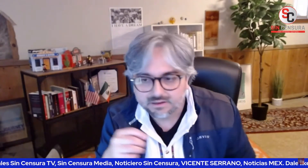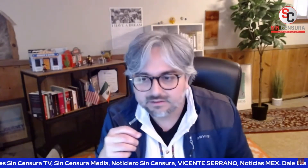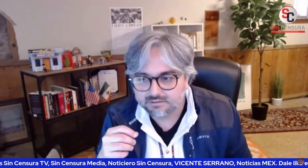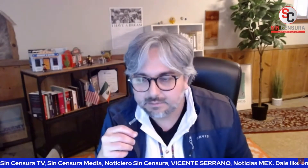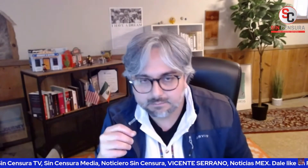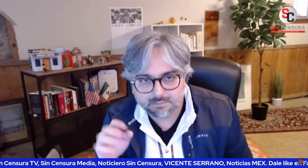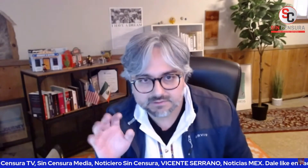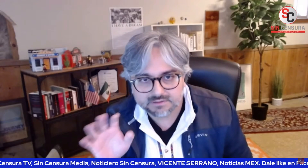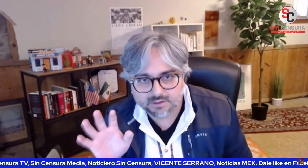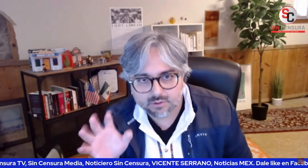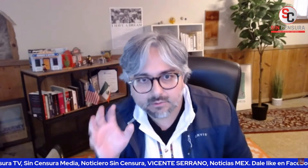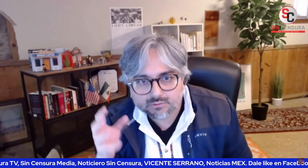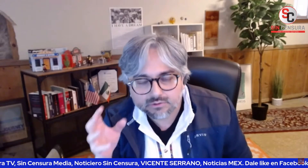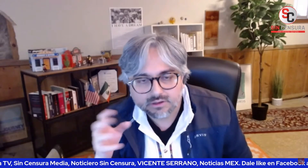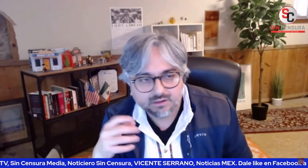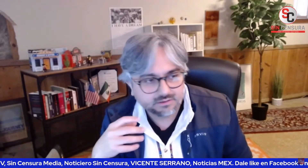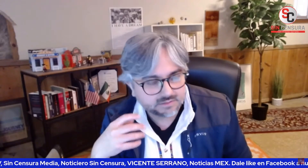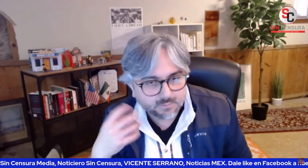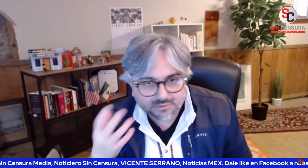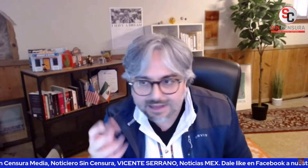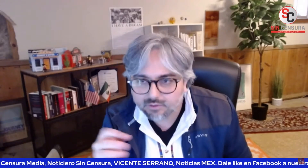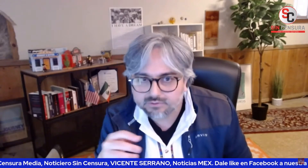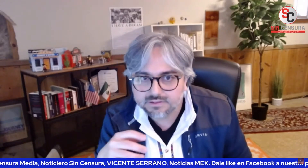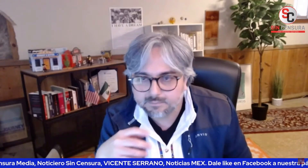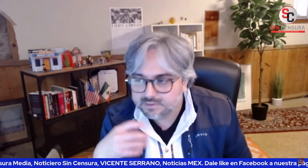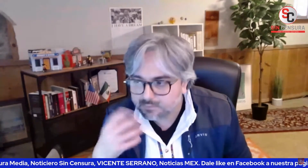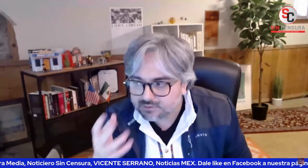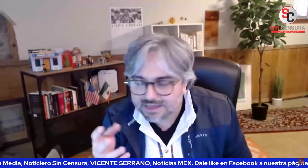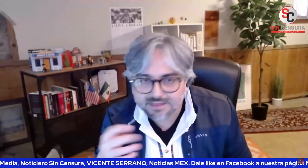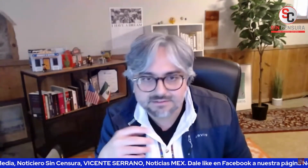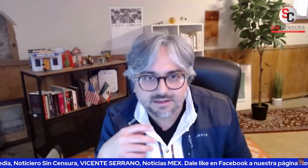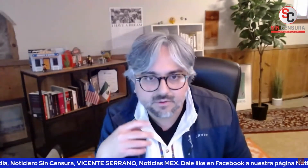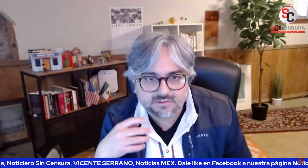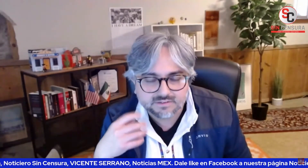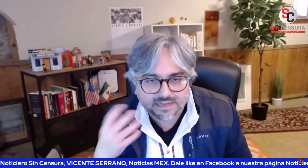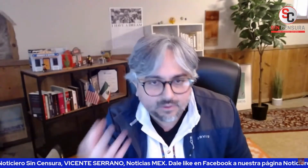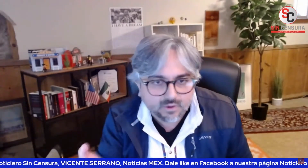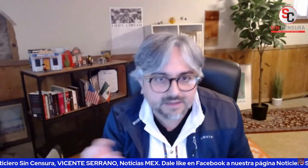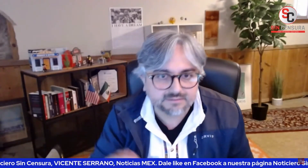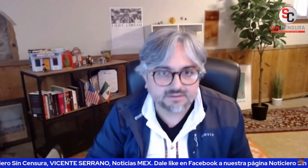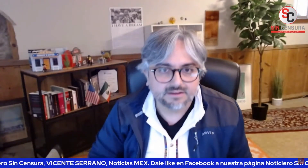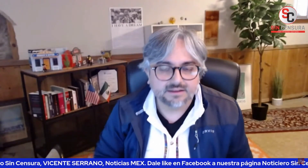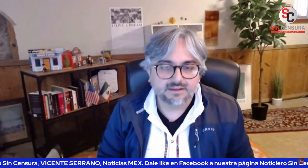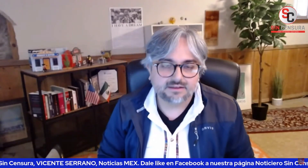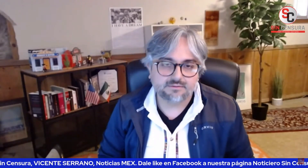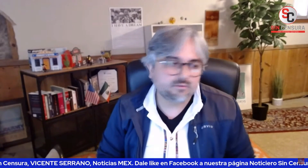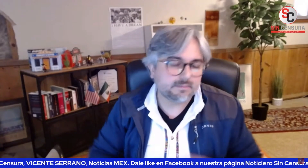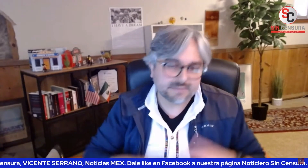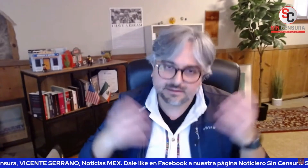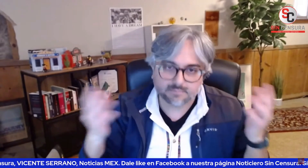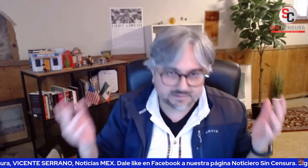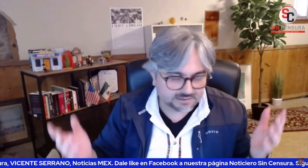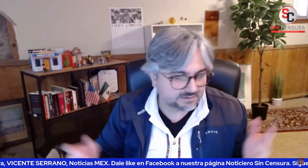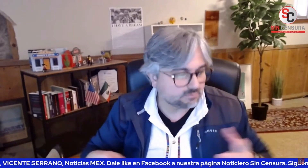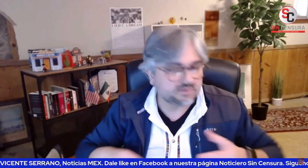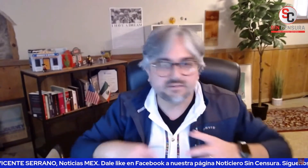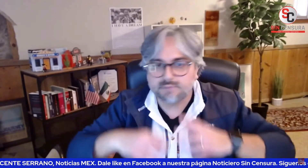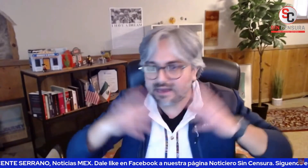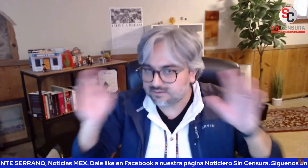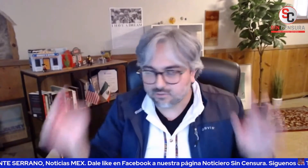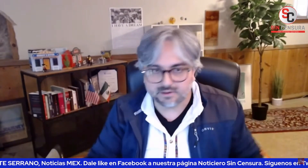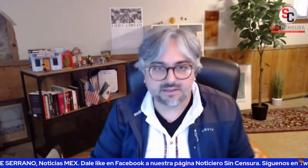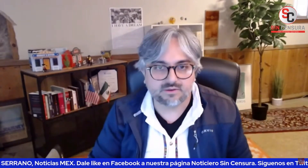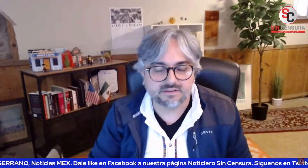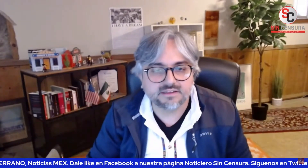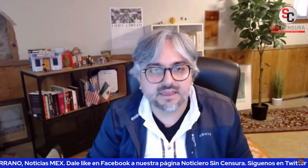legislativo. Vamos a tener nuevos diputados y diputadas, senadores y senadoras, obviamente presidentes